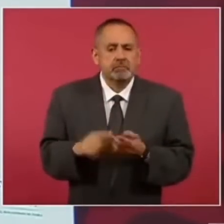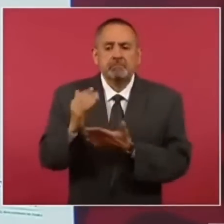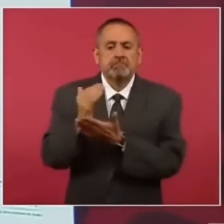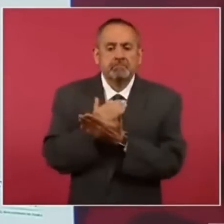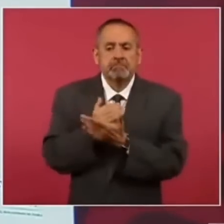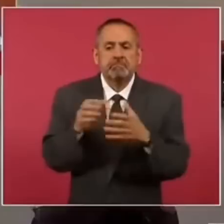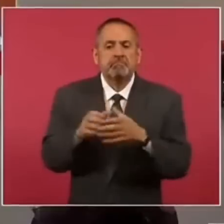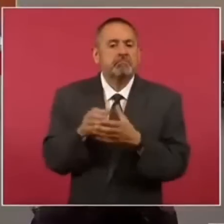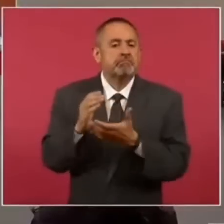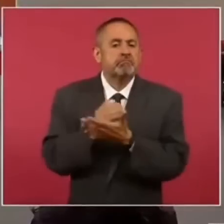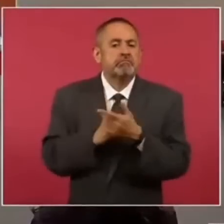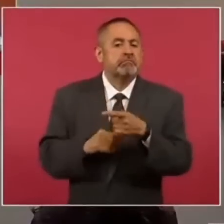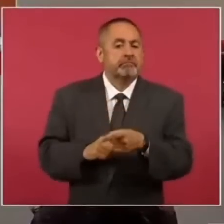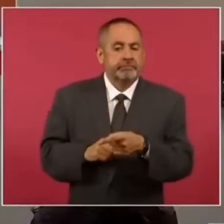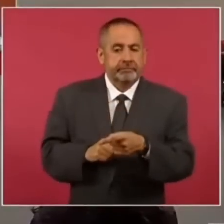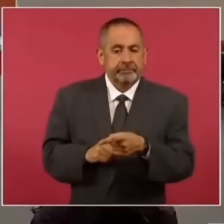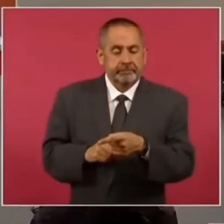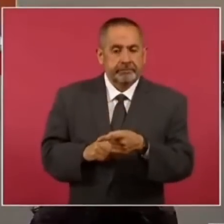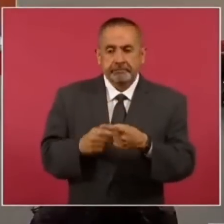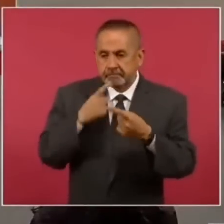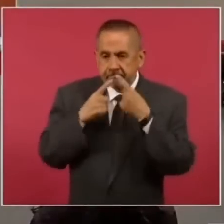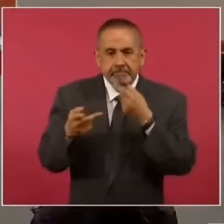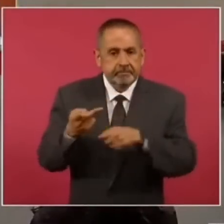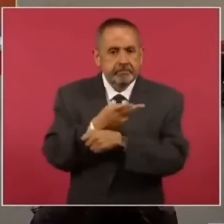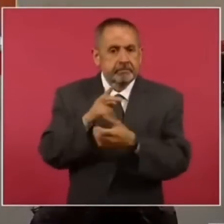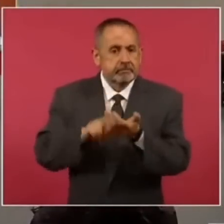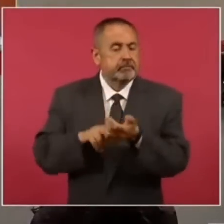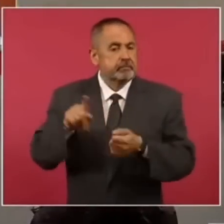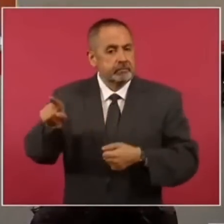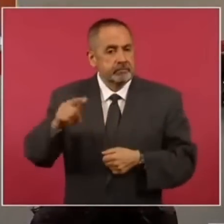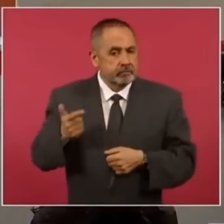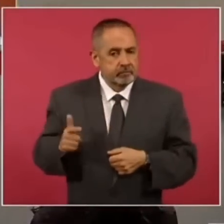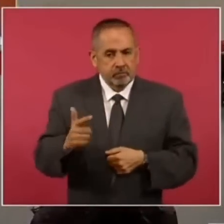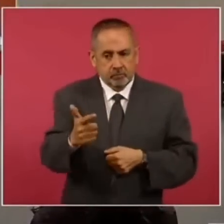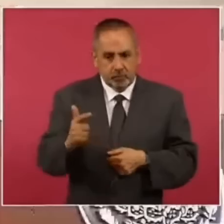menos que lo que está pasando en Guanajuato.